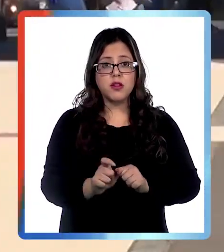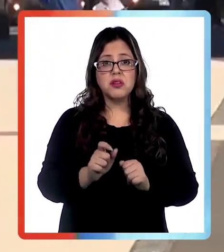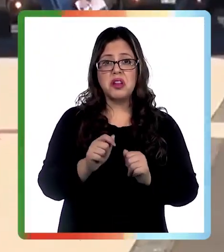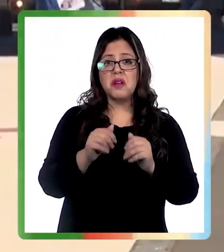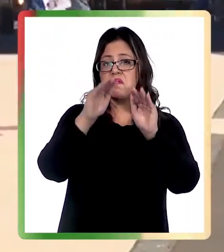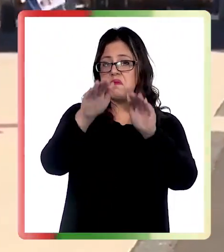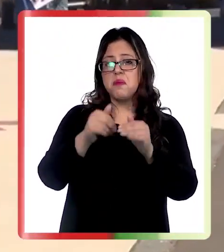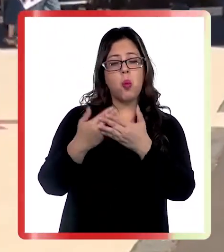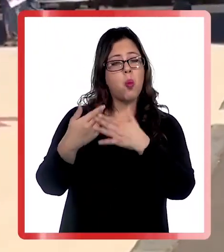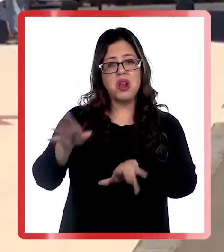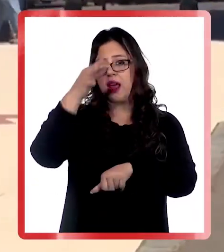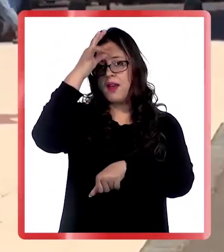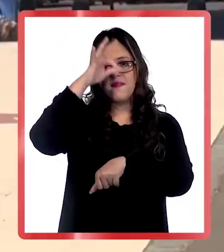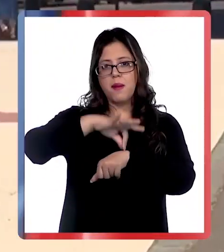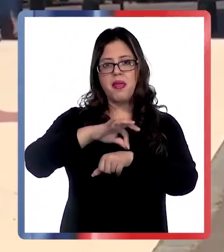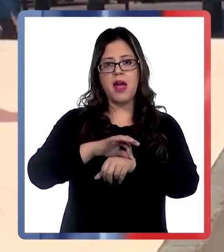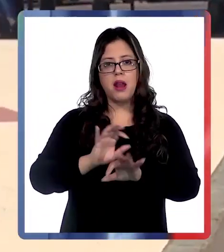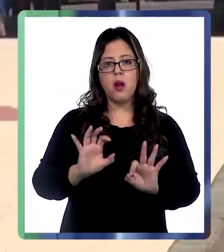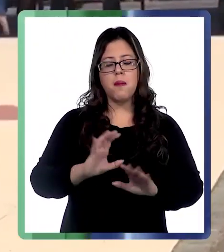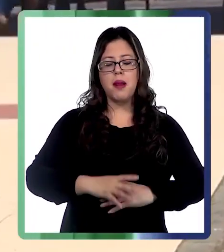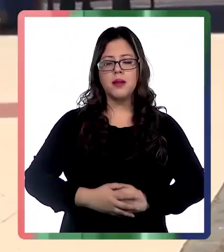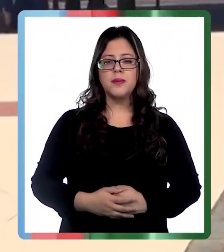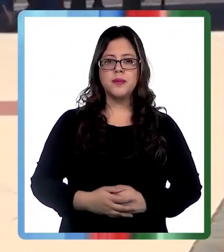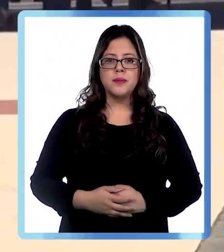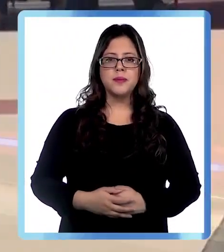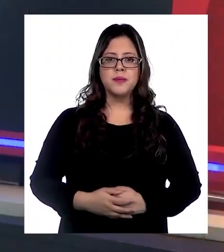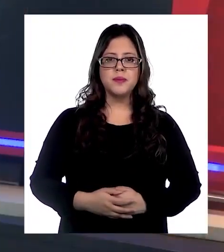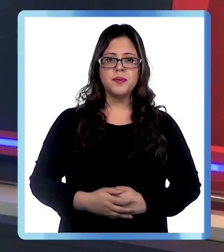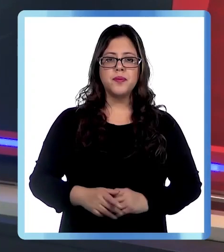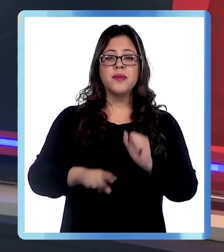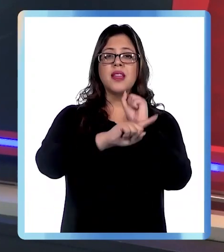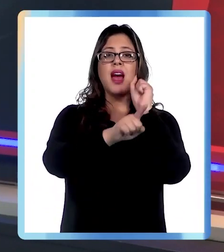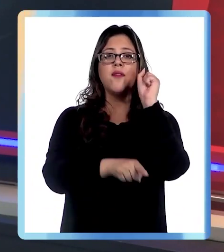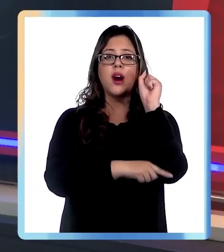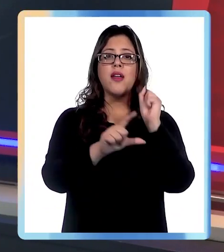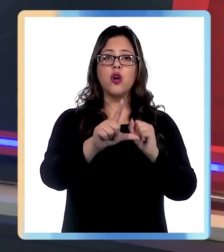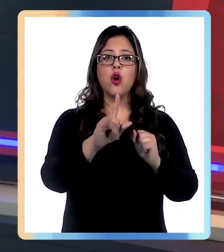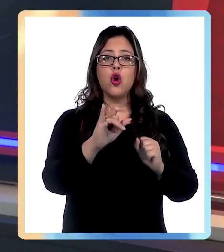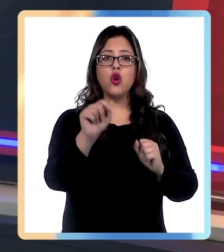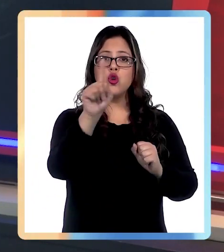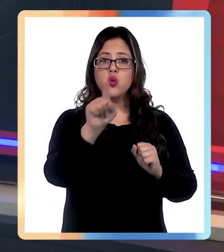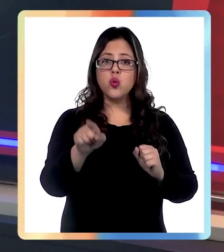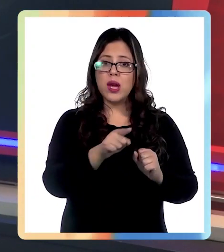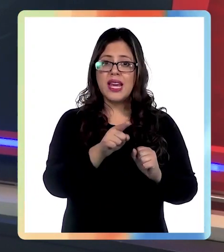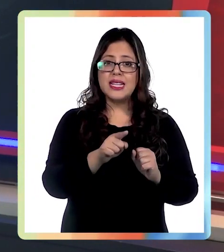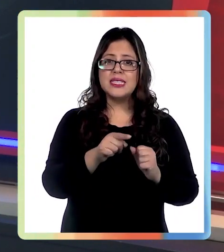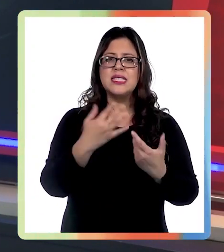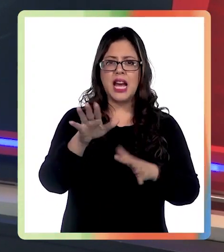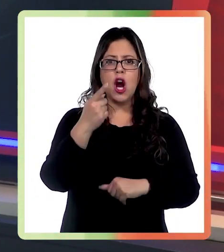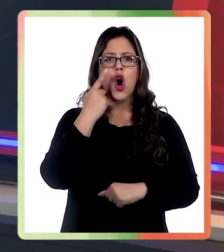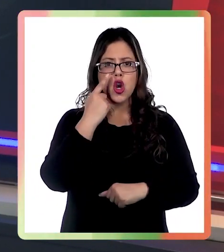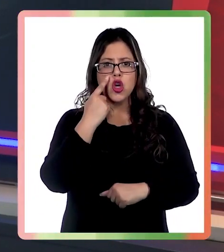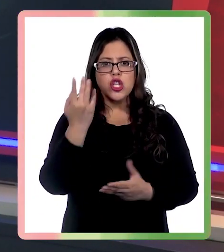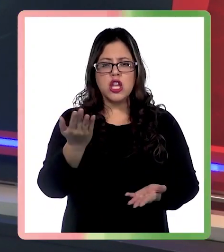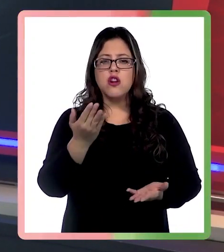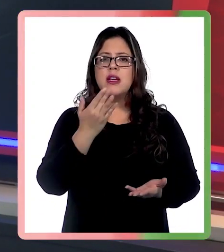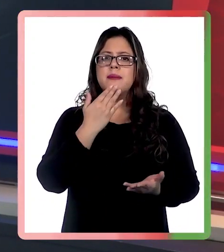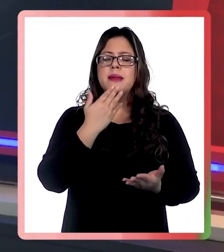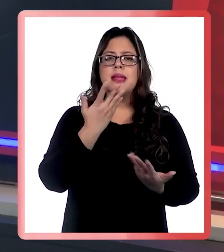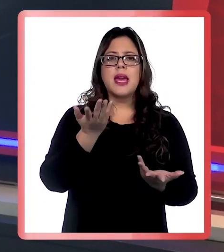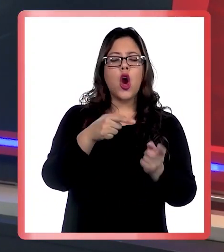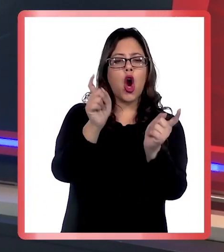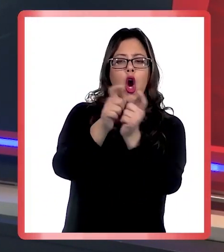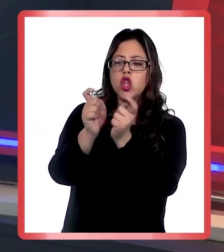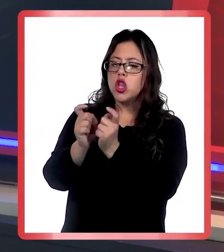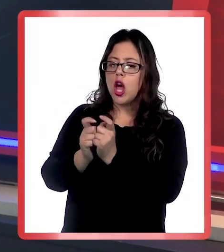ocurre con cualquier cuadro viral el abogado Luis hermosilla conocido en la plaza y con